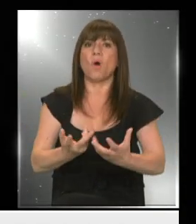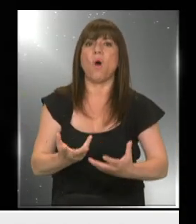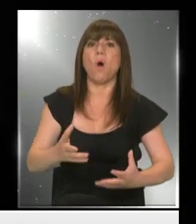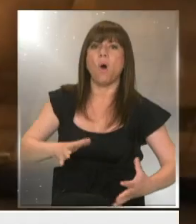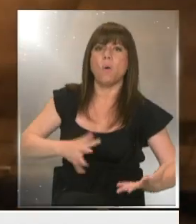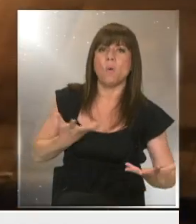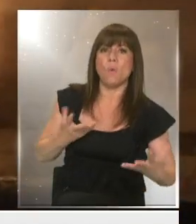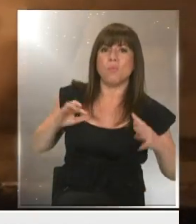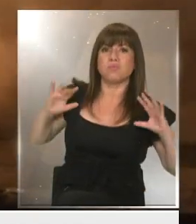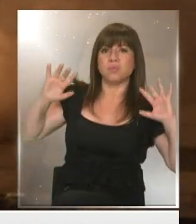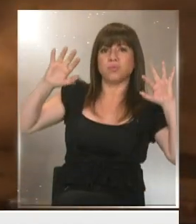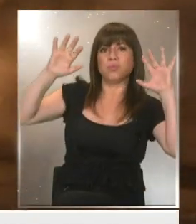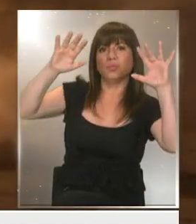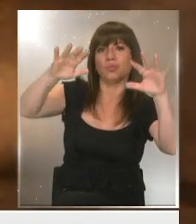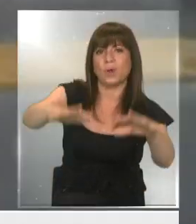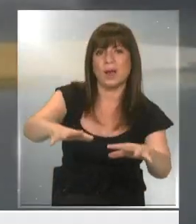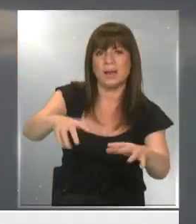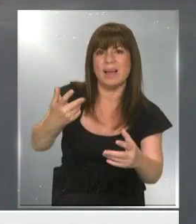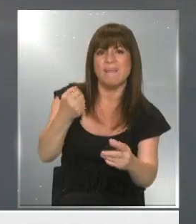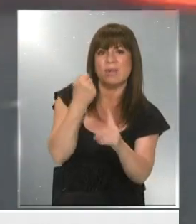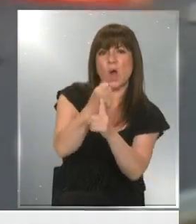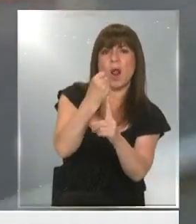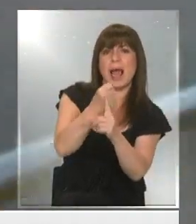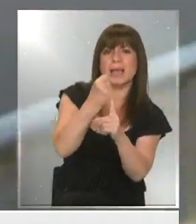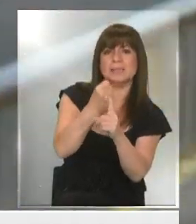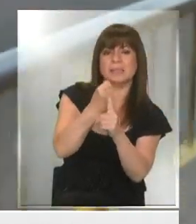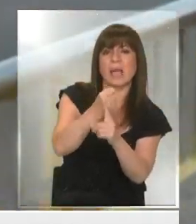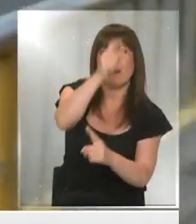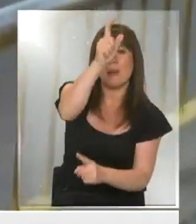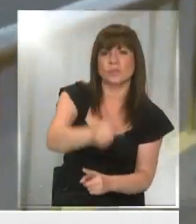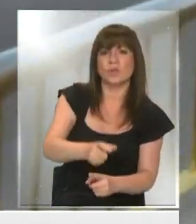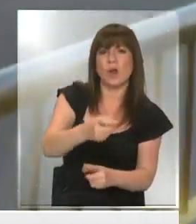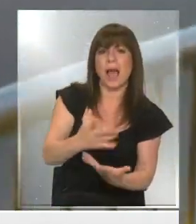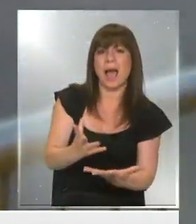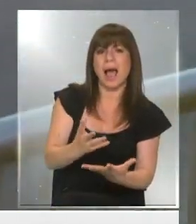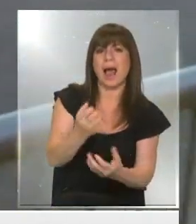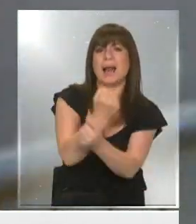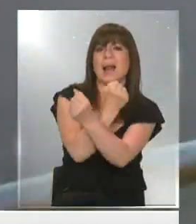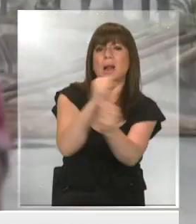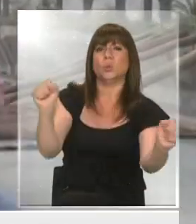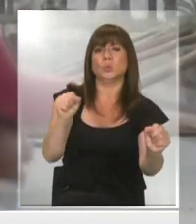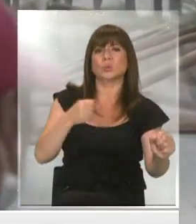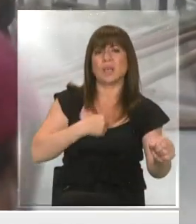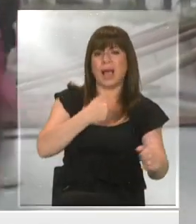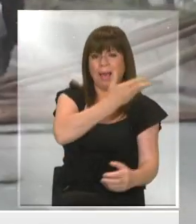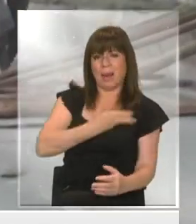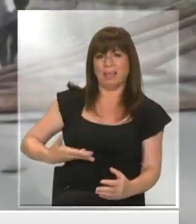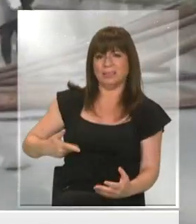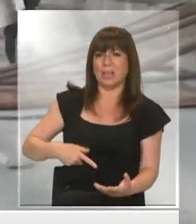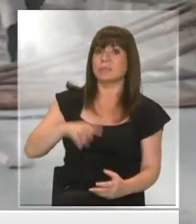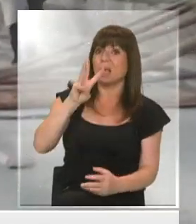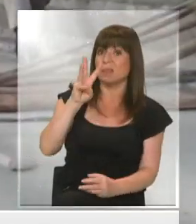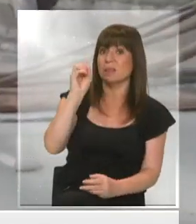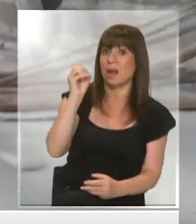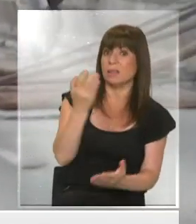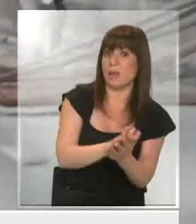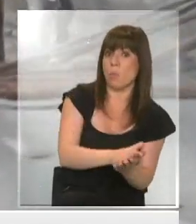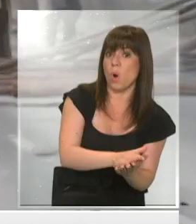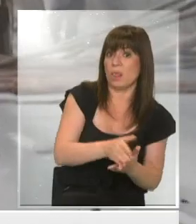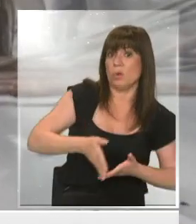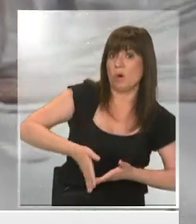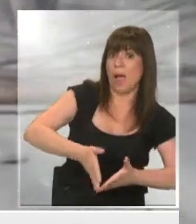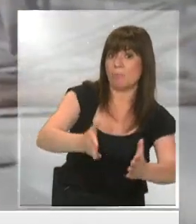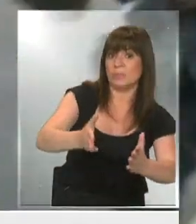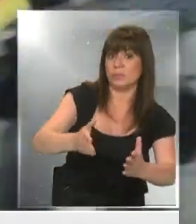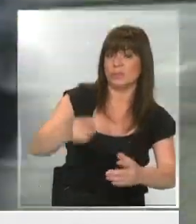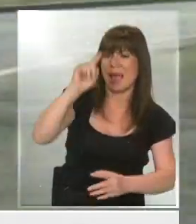escasez, bloqueos, un presidente renunciado, un gobierno interino, militares en las calles y más de 30 muertos en el camino.